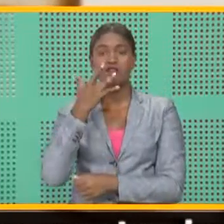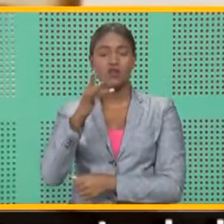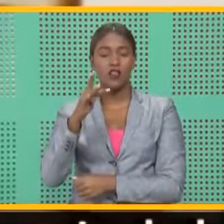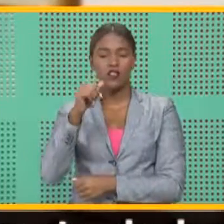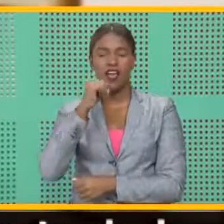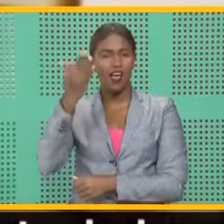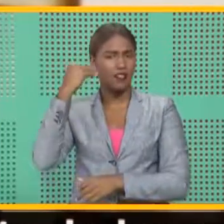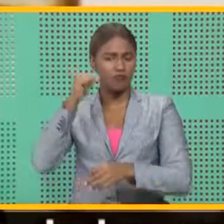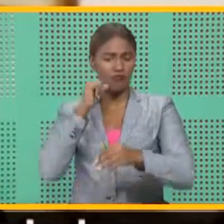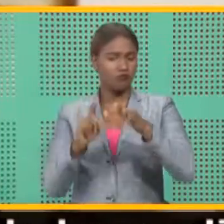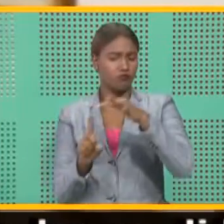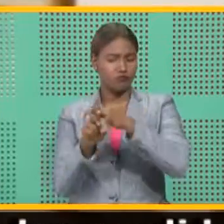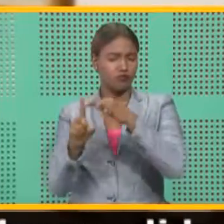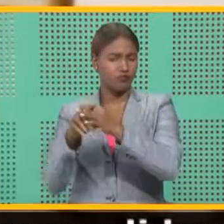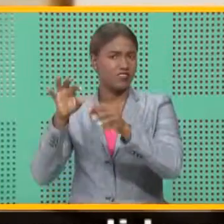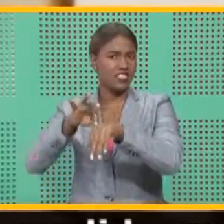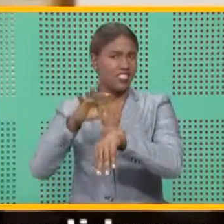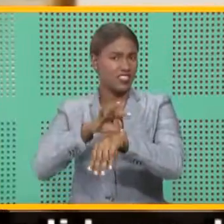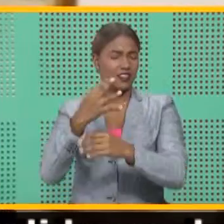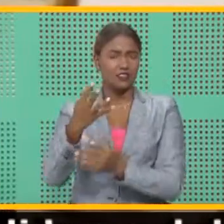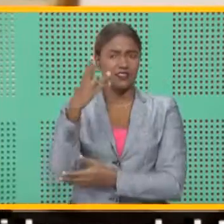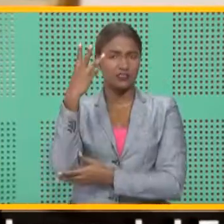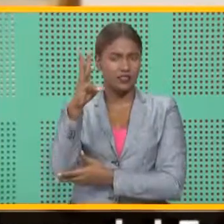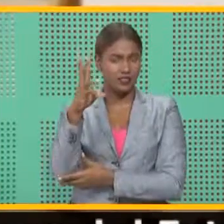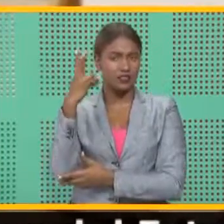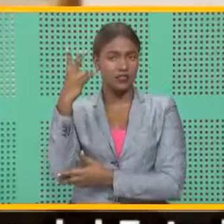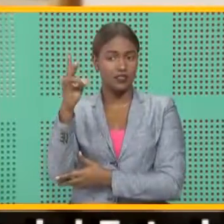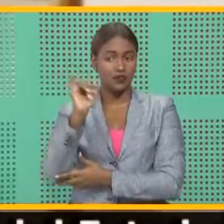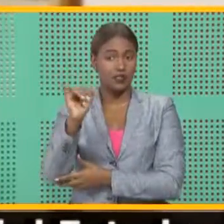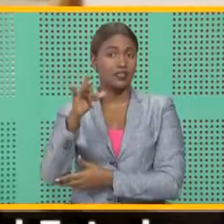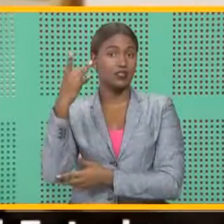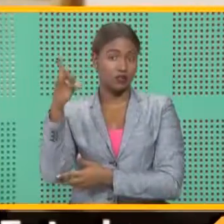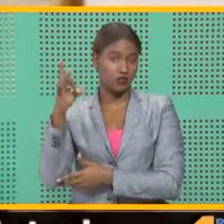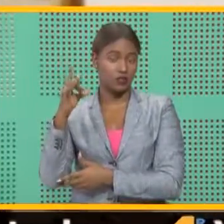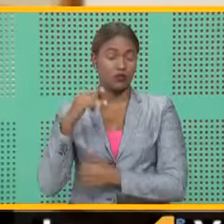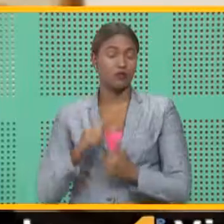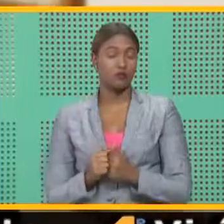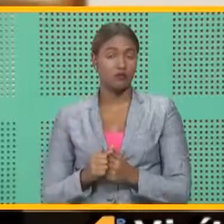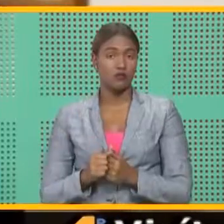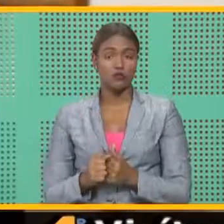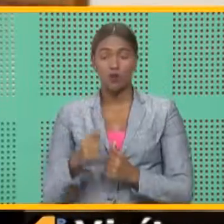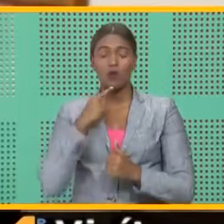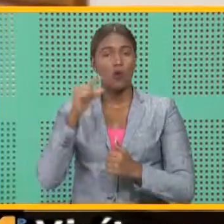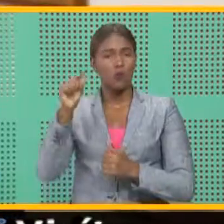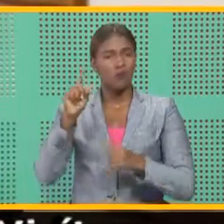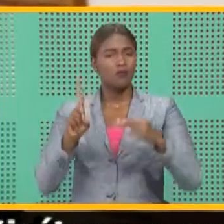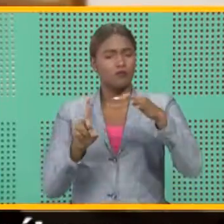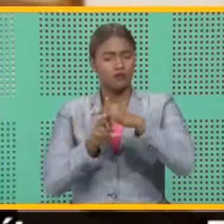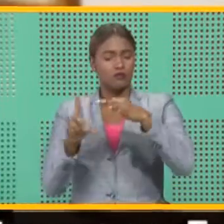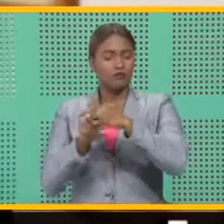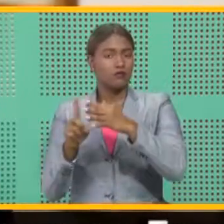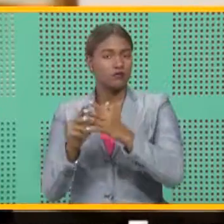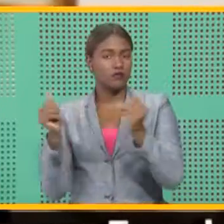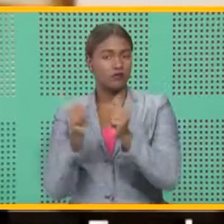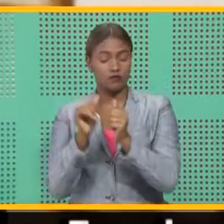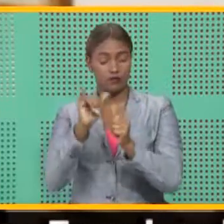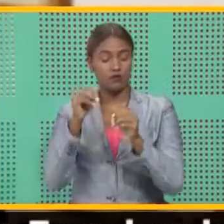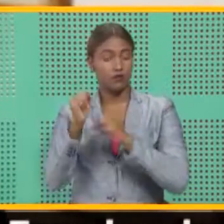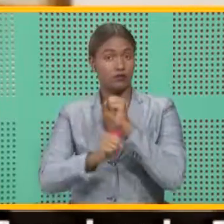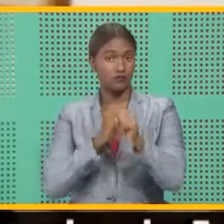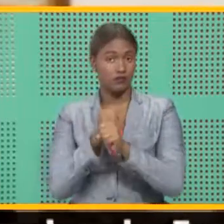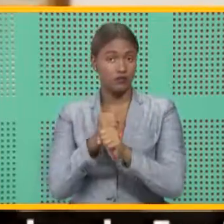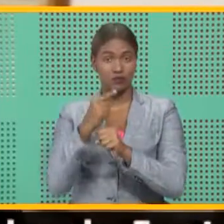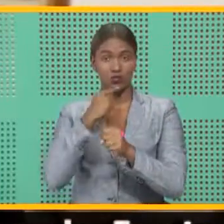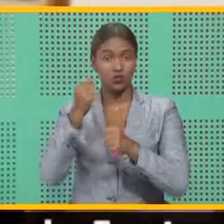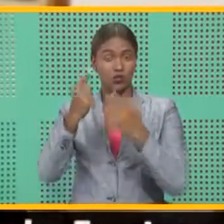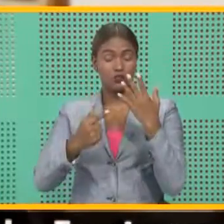de dengue, 16, 17 y 18, con muy pocos casos en esos años,